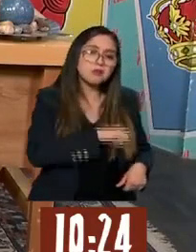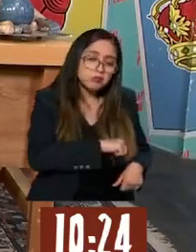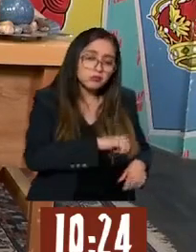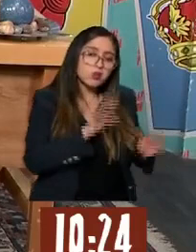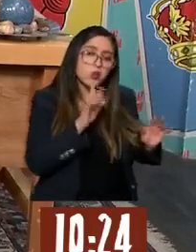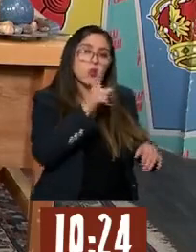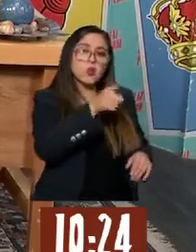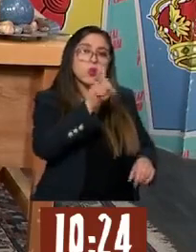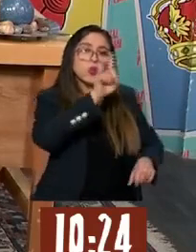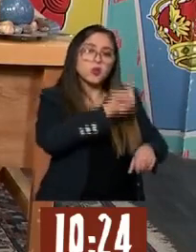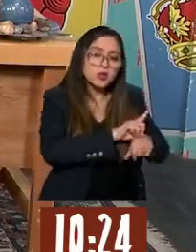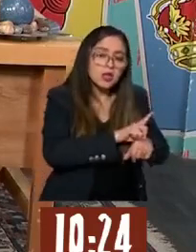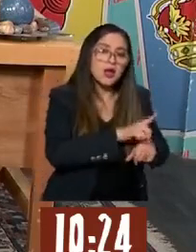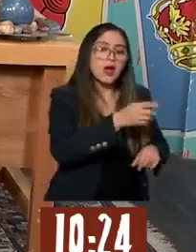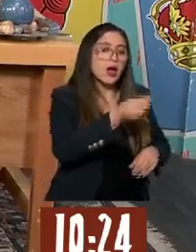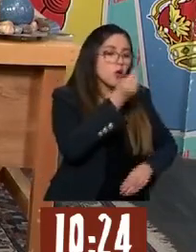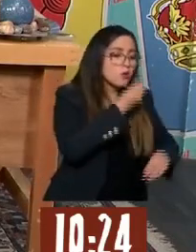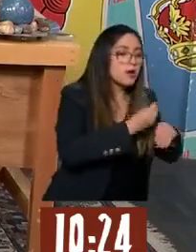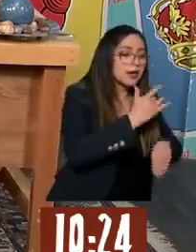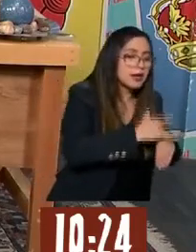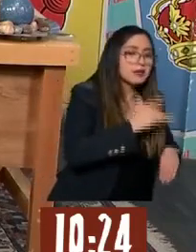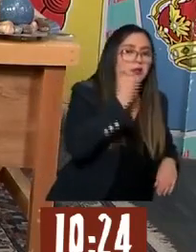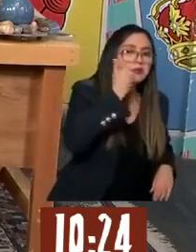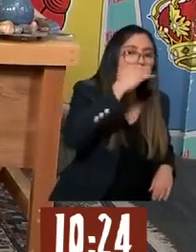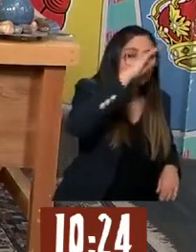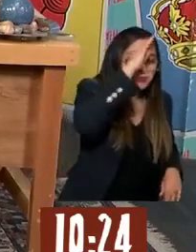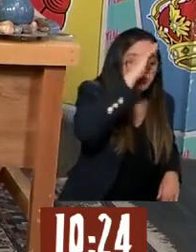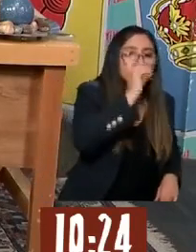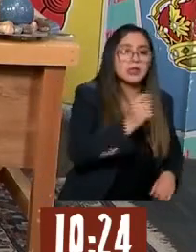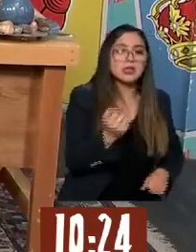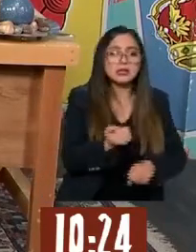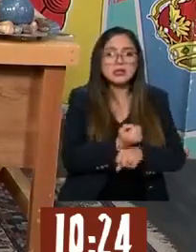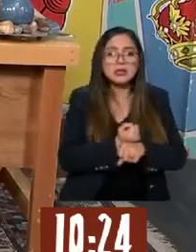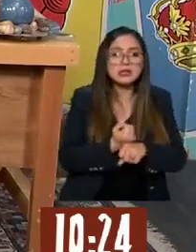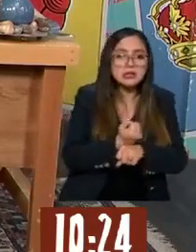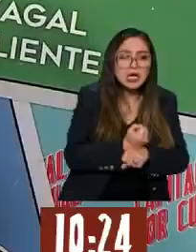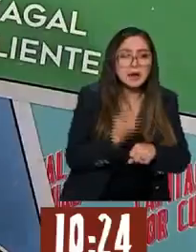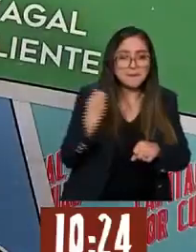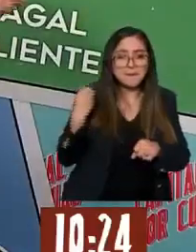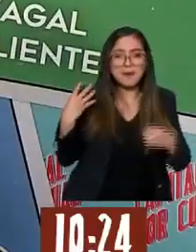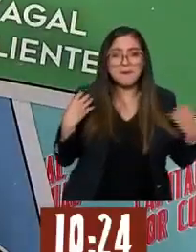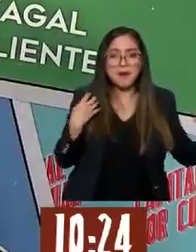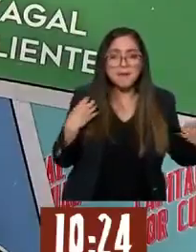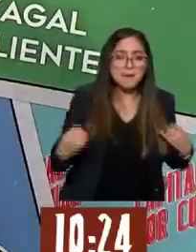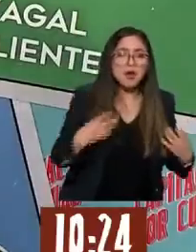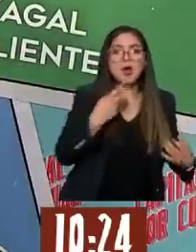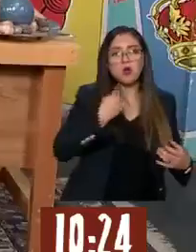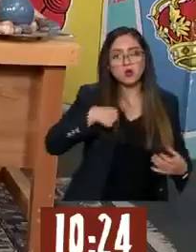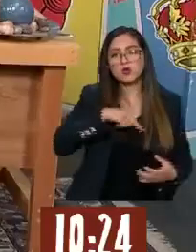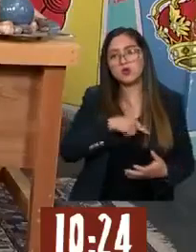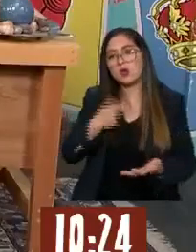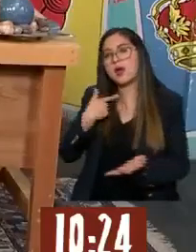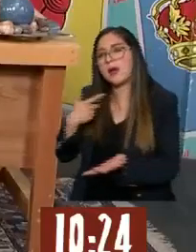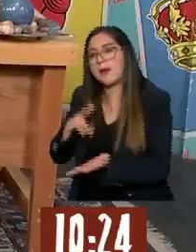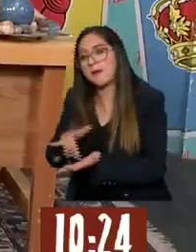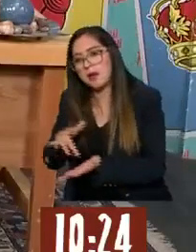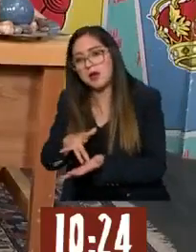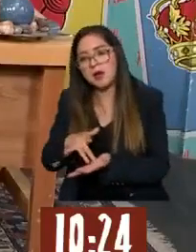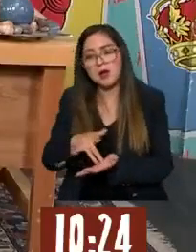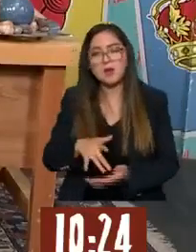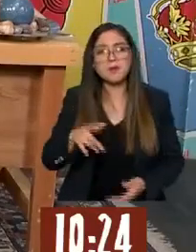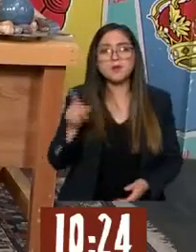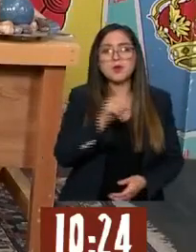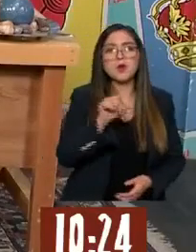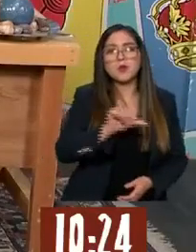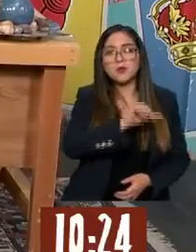le da fiebre aftosa, nosotros iremos a limpiar la sangre que le salga por los poros, vamos a ir nosotros a acompañar. Lo peor es el queso de Nacho,